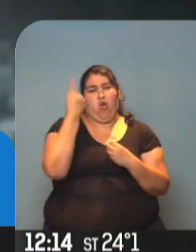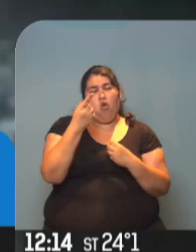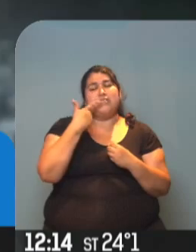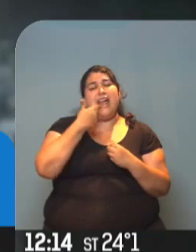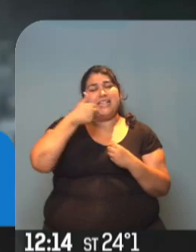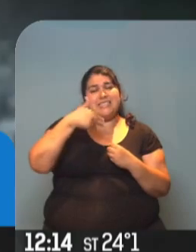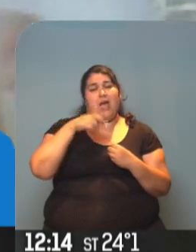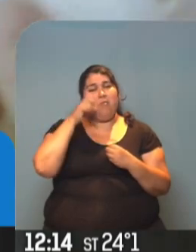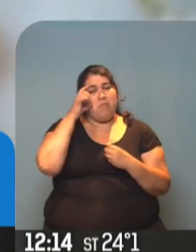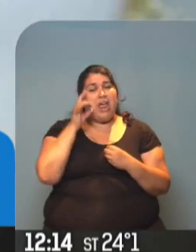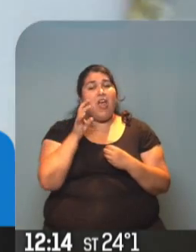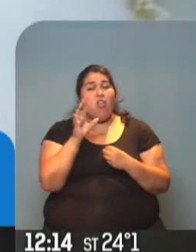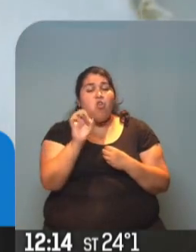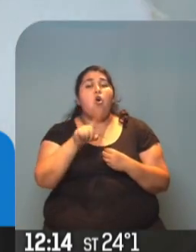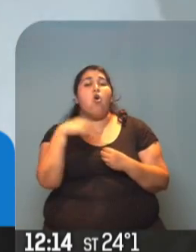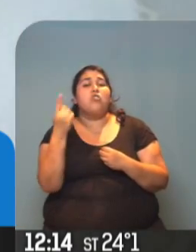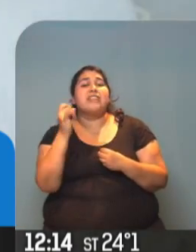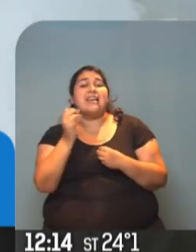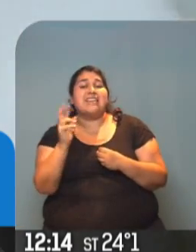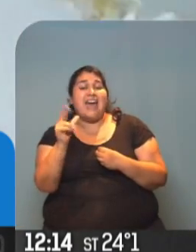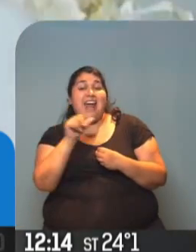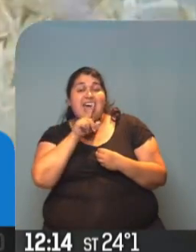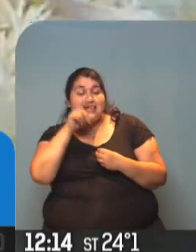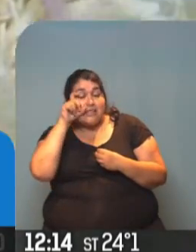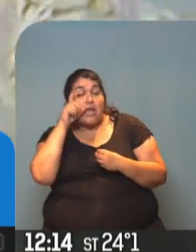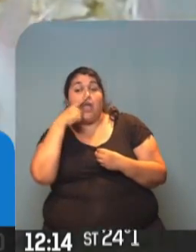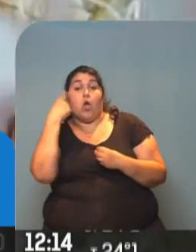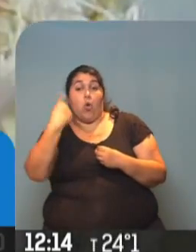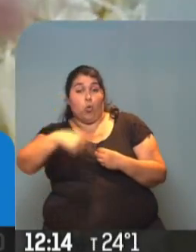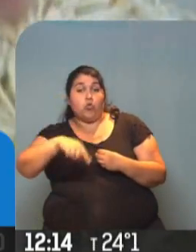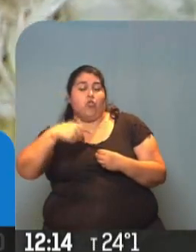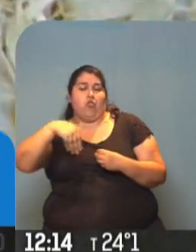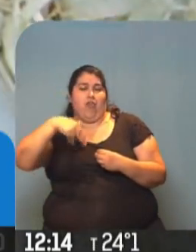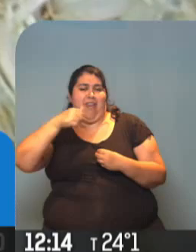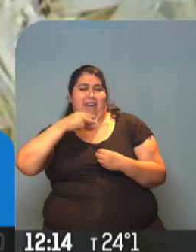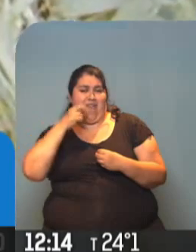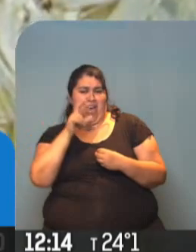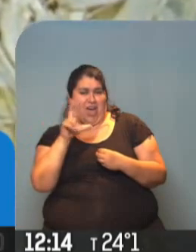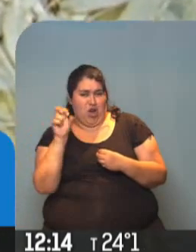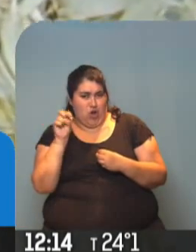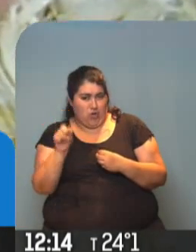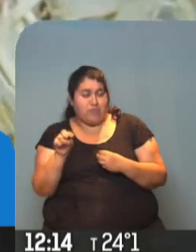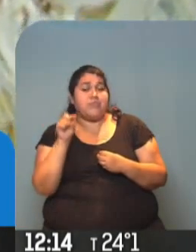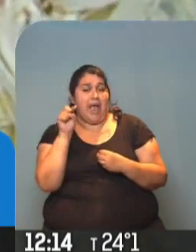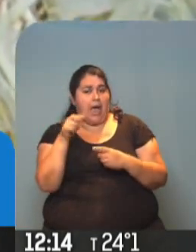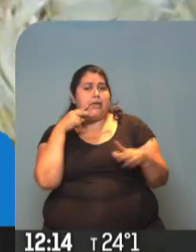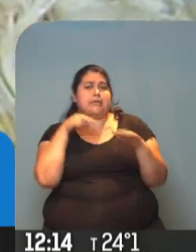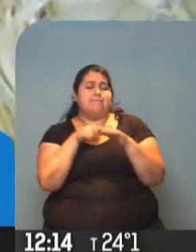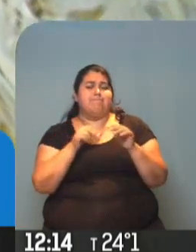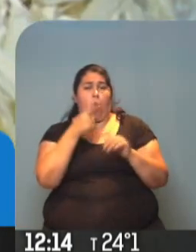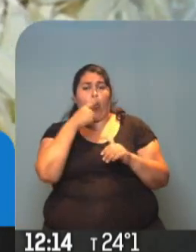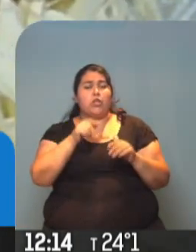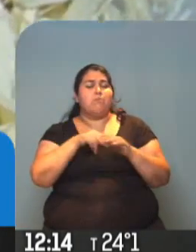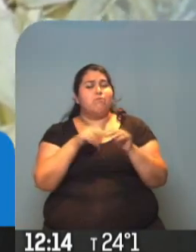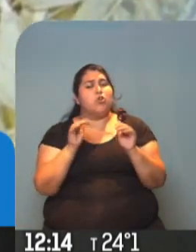un paciente en situación complicada, y Navarro, el último reportado, y que afecta a un joven de 26 años que se encuentra estable. En